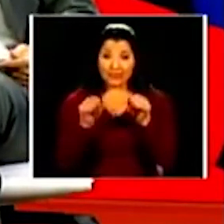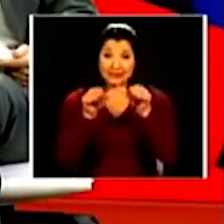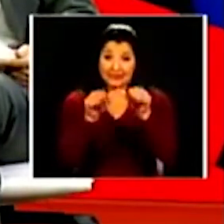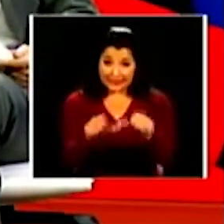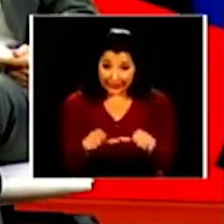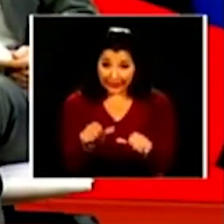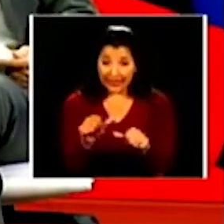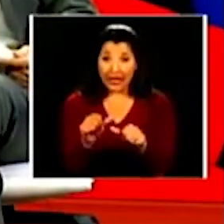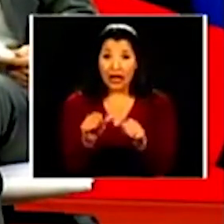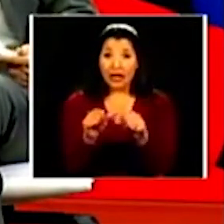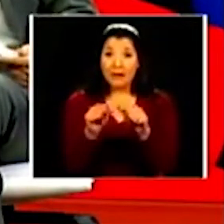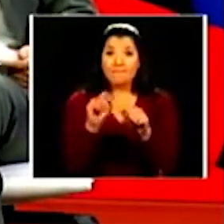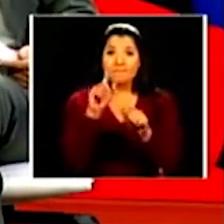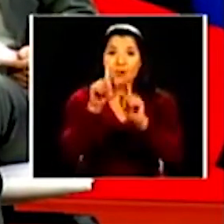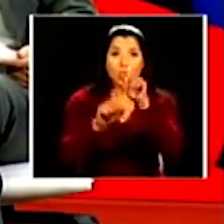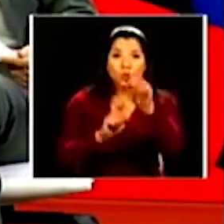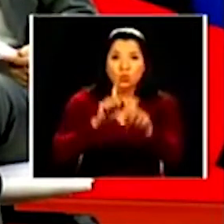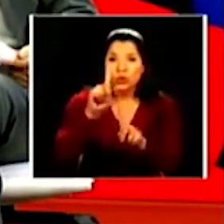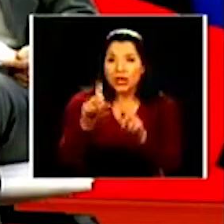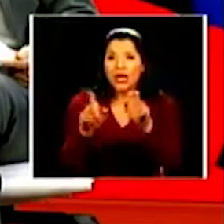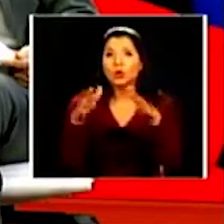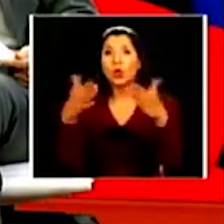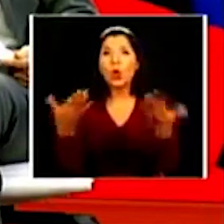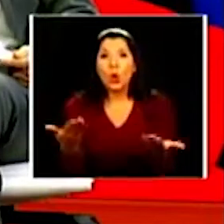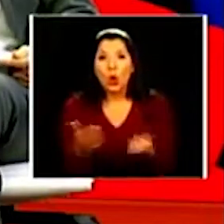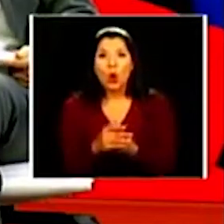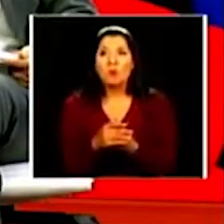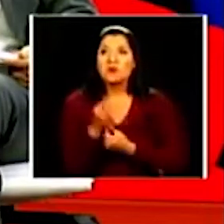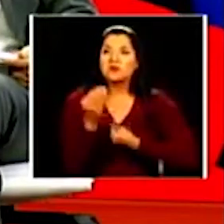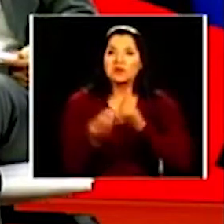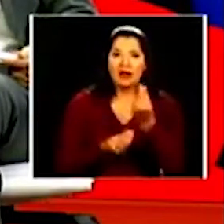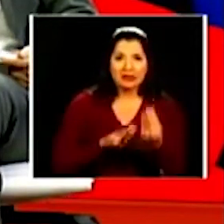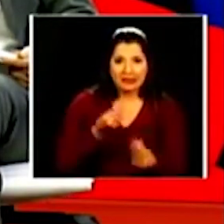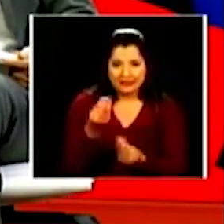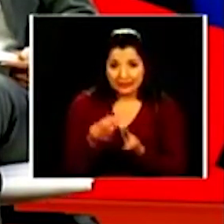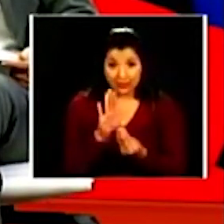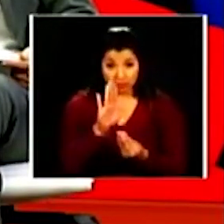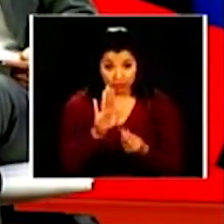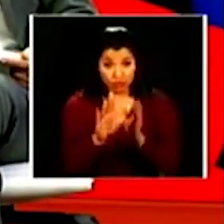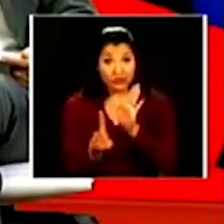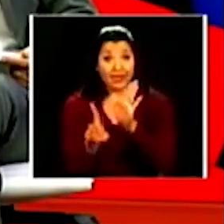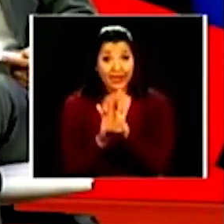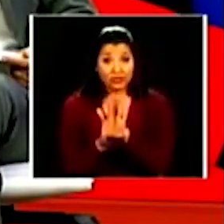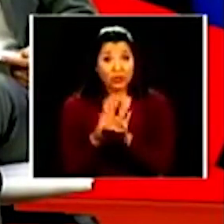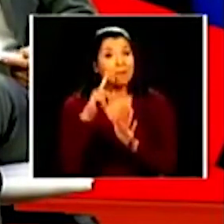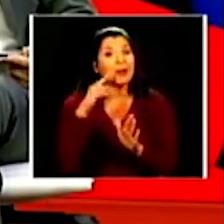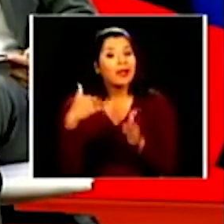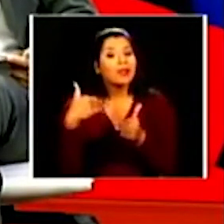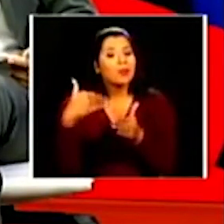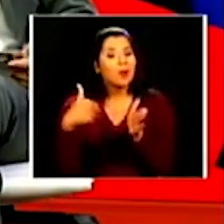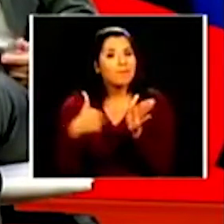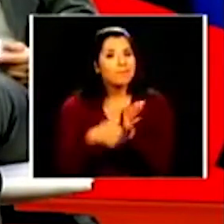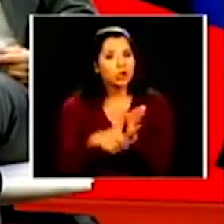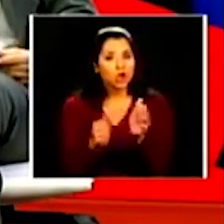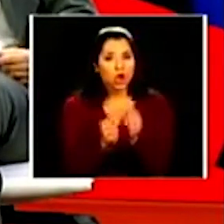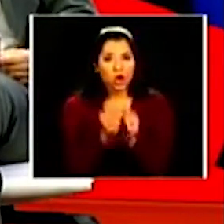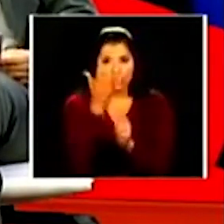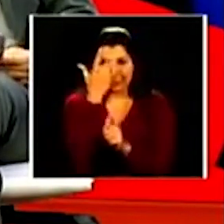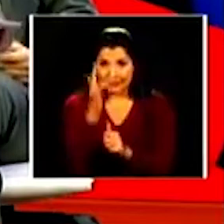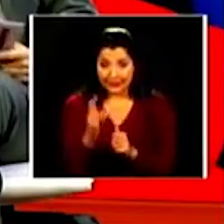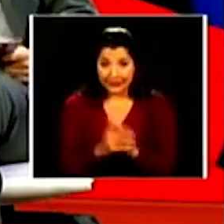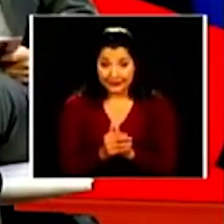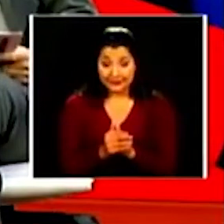derecho seguir preguntando cómo lo van a hacer para que ejerza un voto inteligente. En